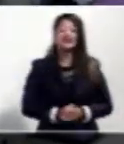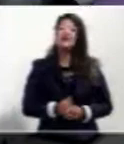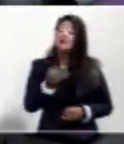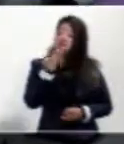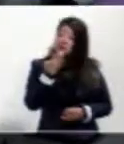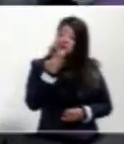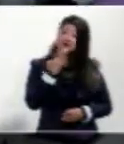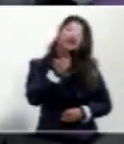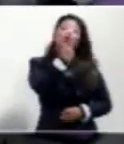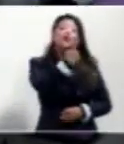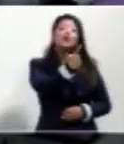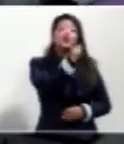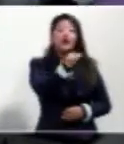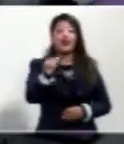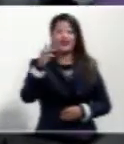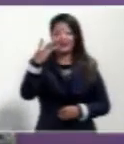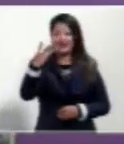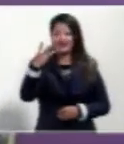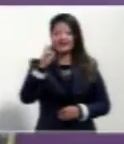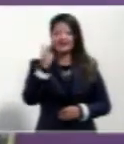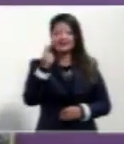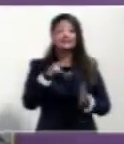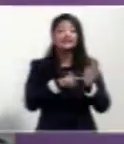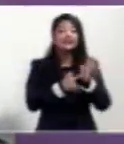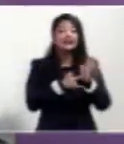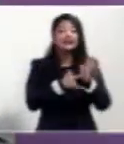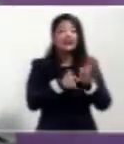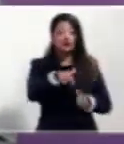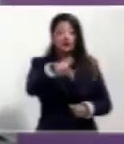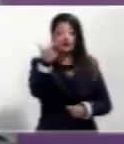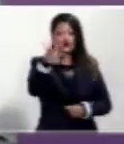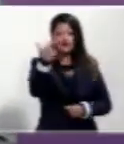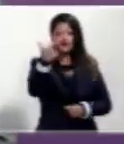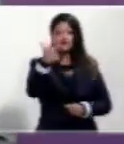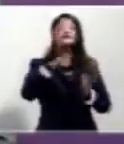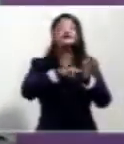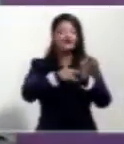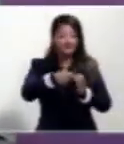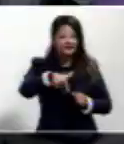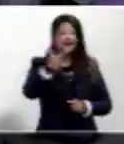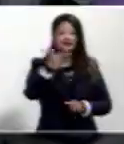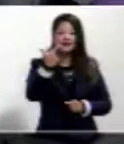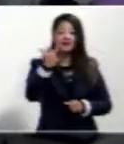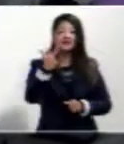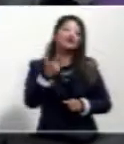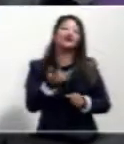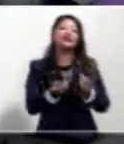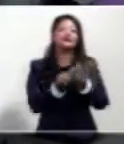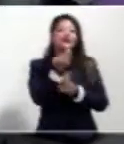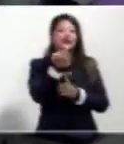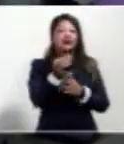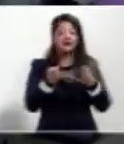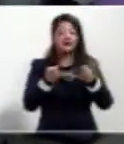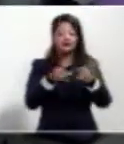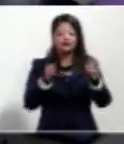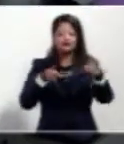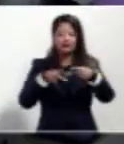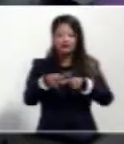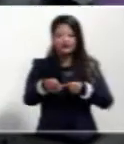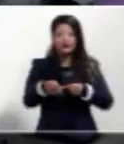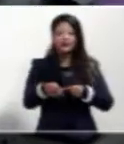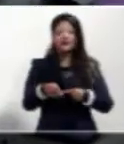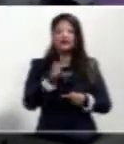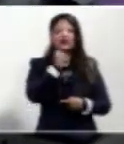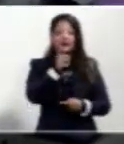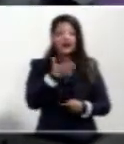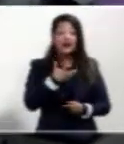bien. Del 1 al 3 de diciembre, ¿a partir de qué hora? De las 12 del día. De las 12 del día. Las 12 del día es la inauguración. También queda destacar que